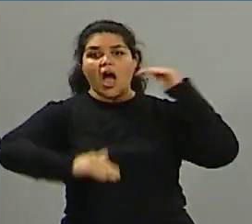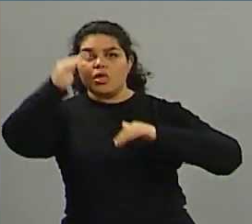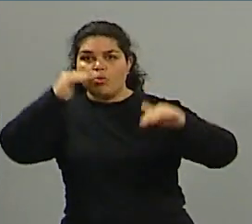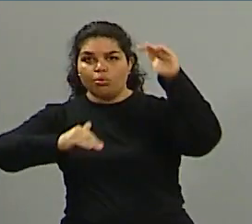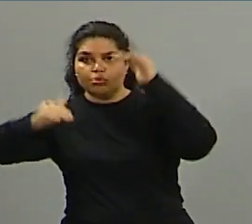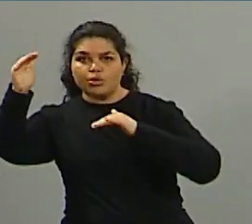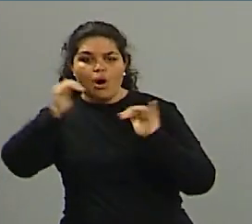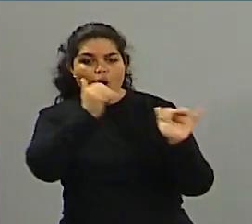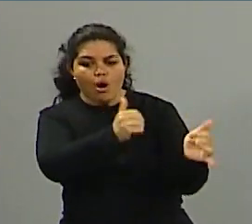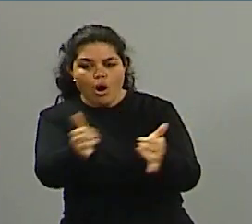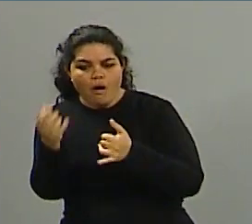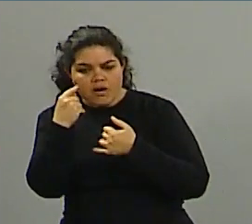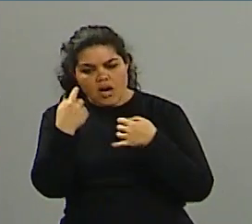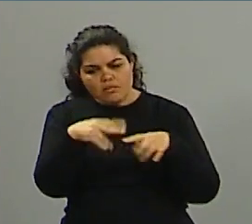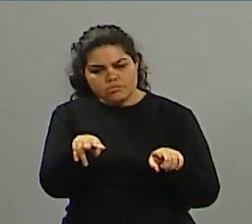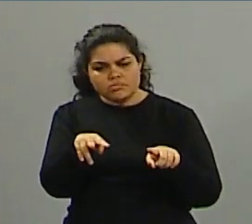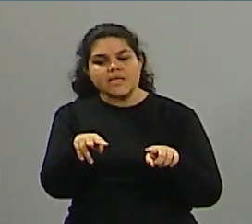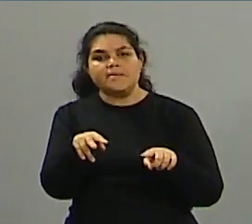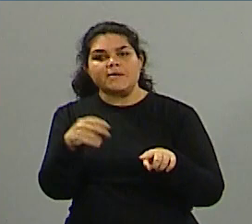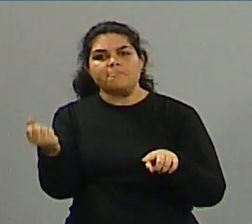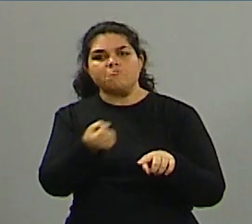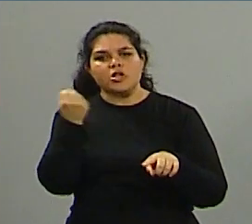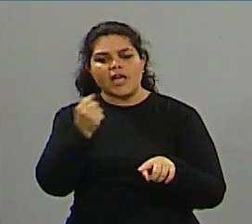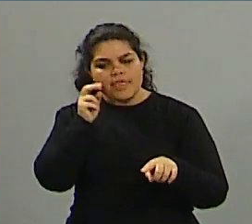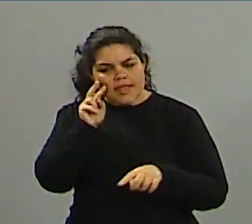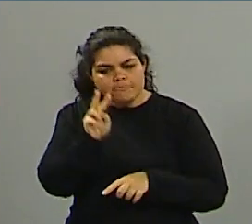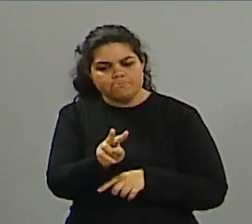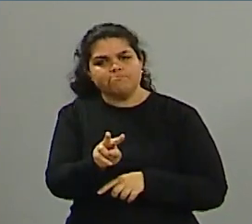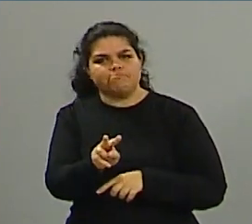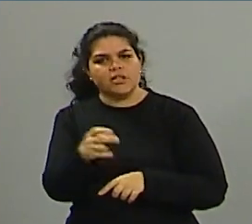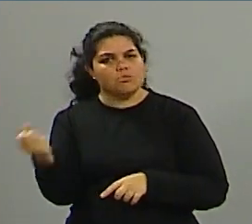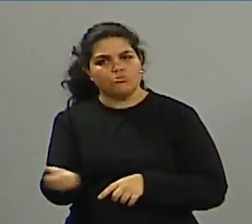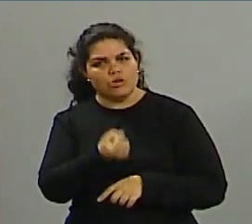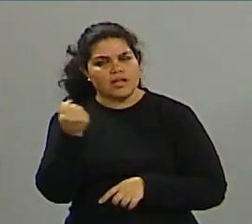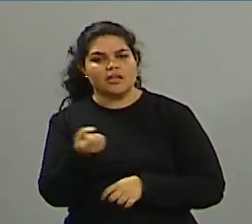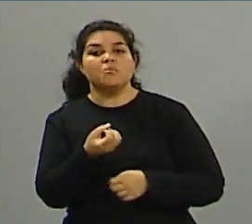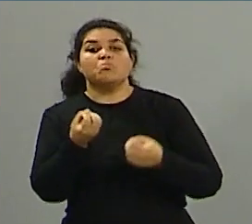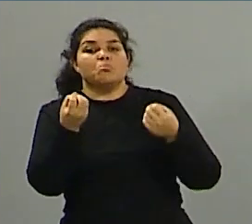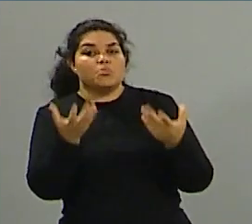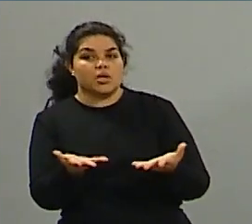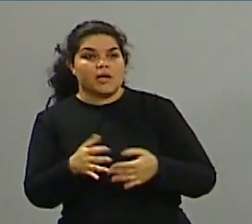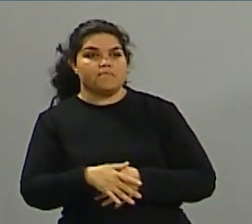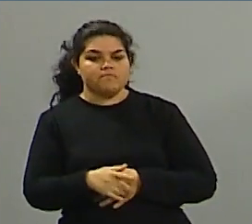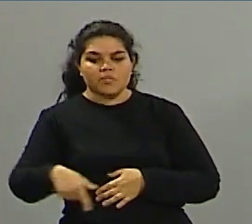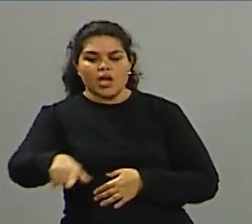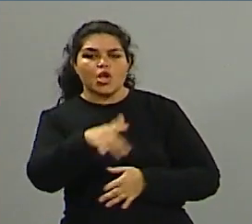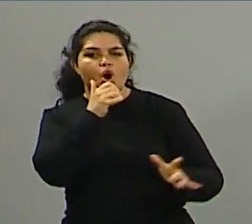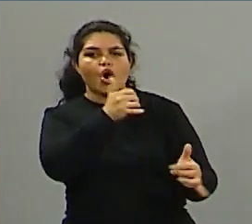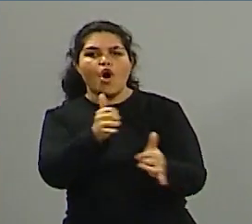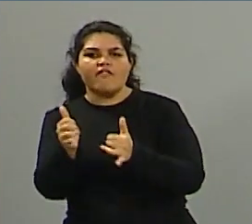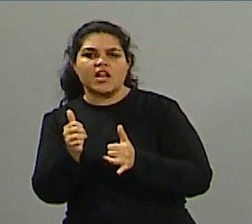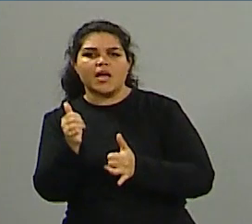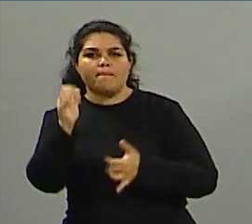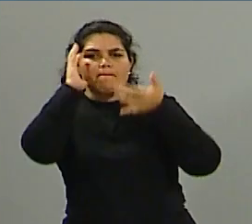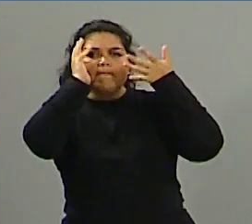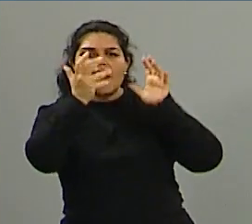esto de que los votaron a Milei, estoy viendo que están poniendo mucho el foco en esto, ¿no? En decir, bueno, los jóvenes votaron a Milei, los jóvenes votaron a Milei,